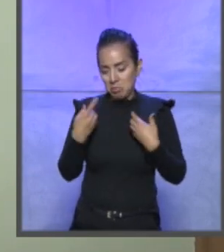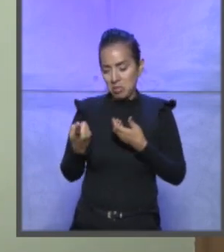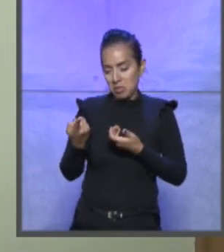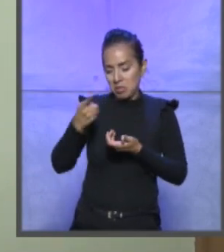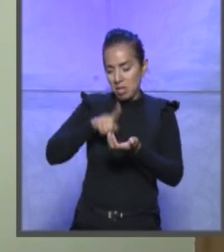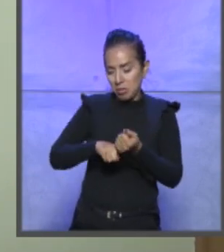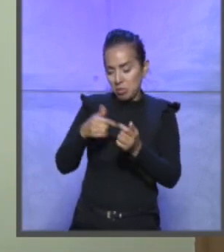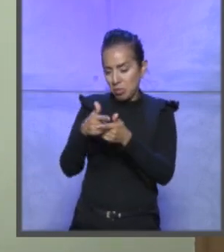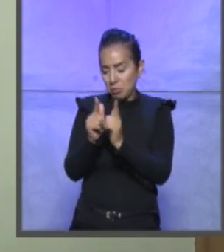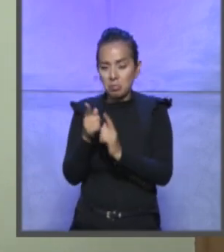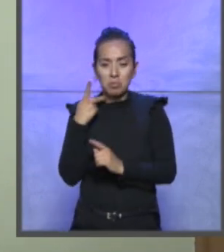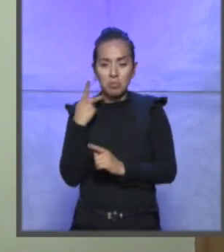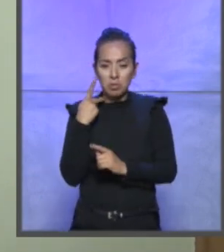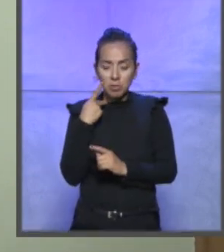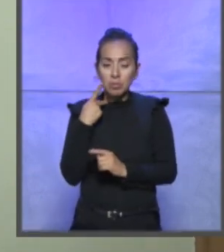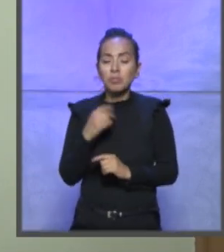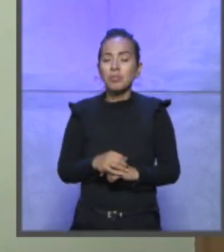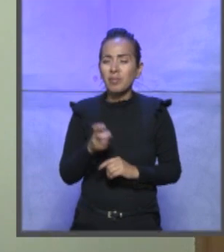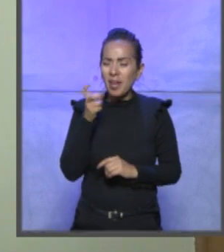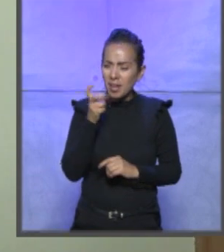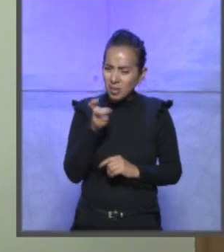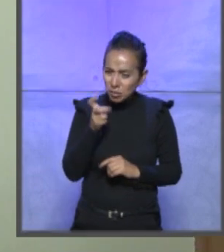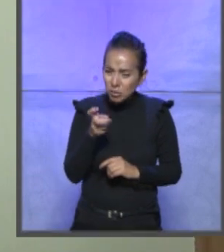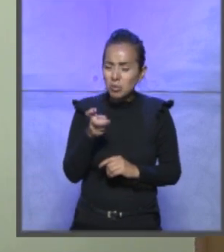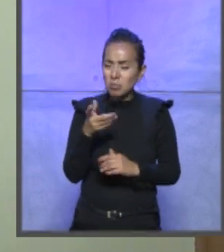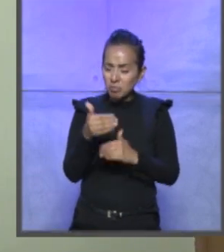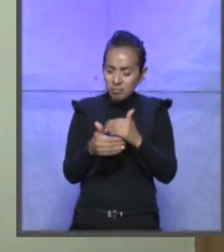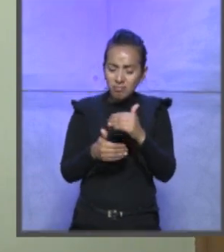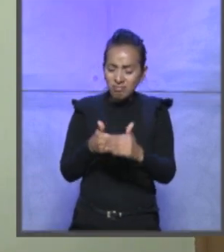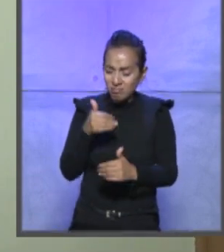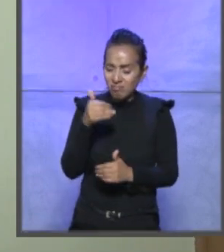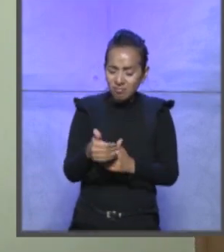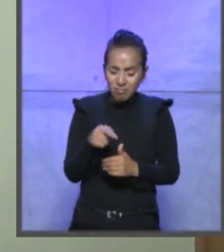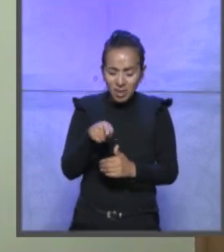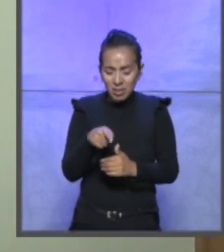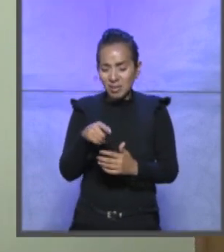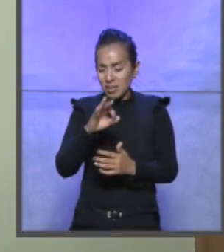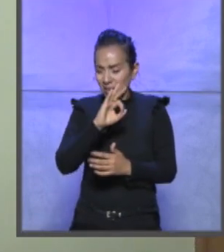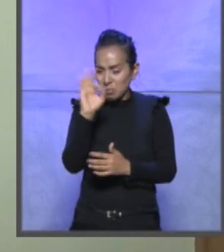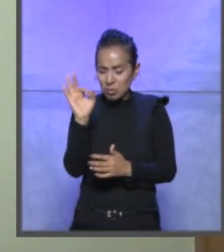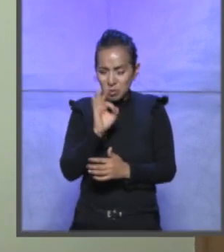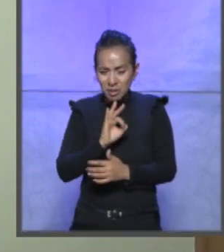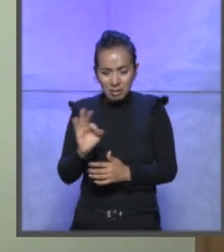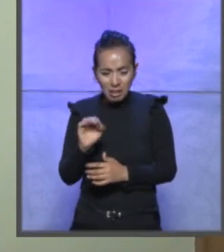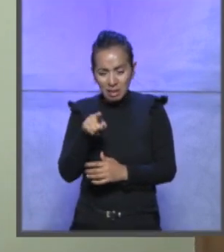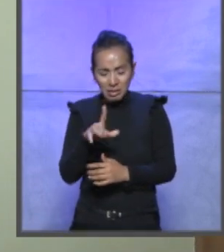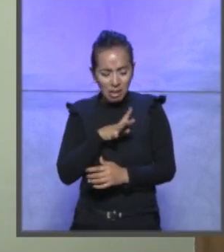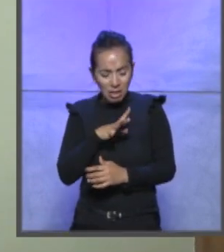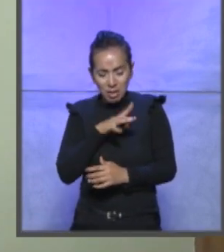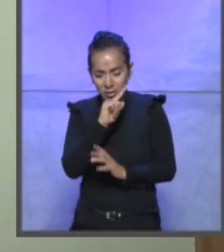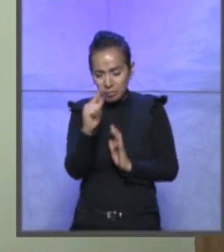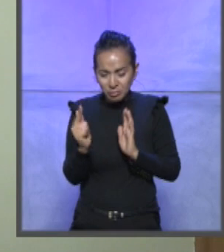que las acciones afirmativas es parte de las cuotas y de las cuotas se traduce en que ya